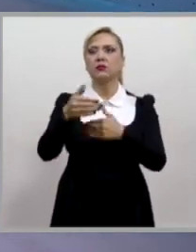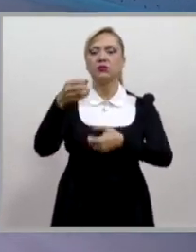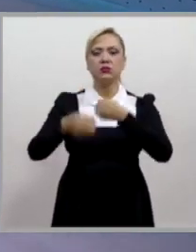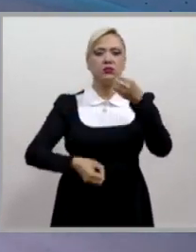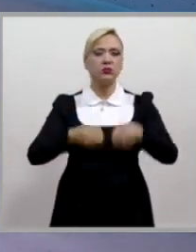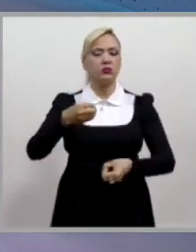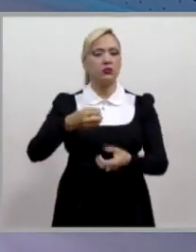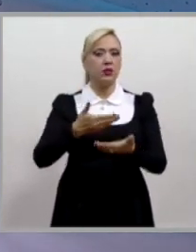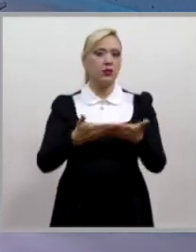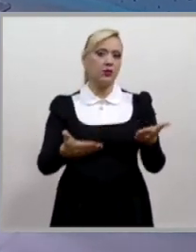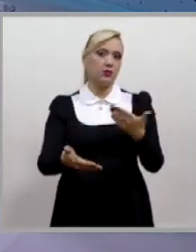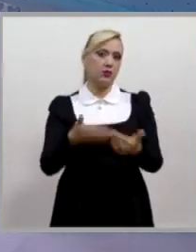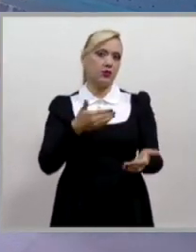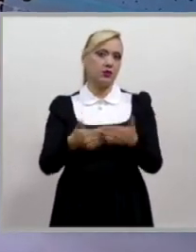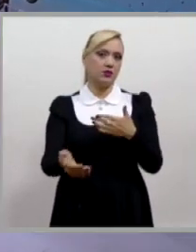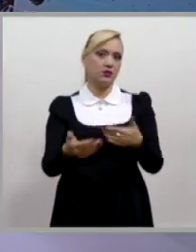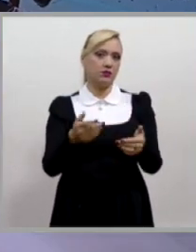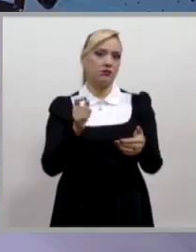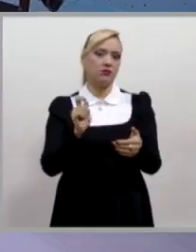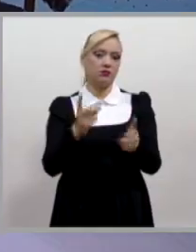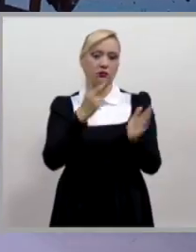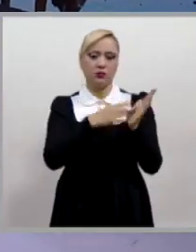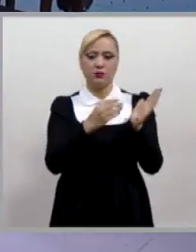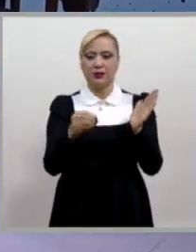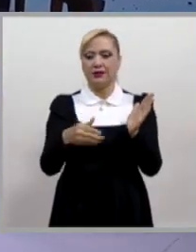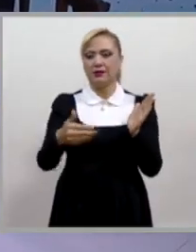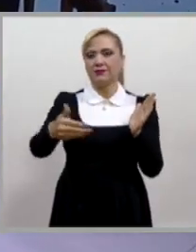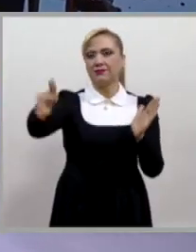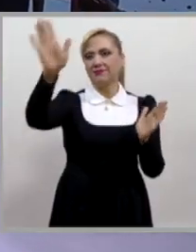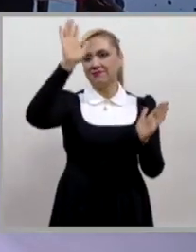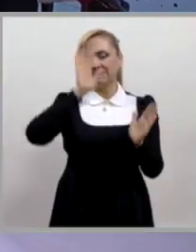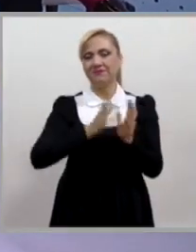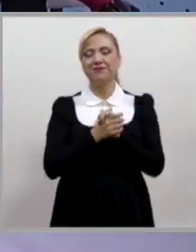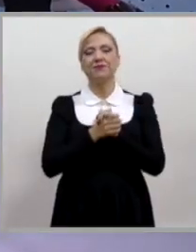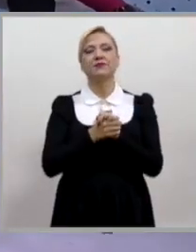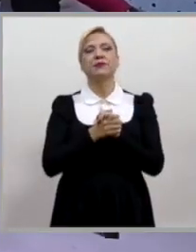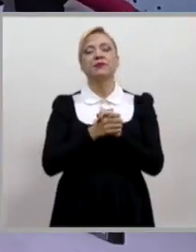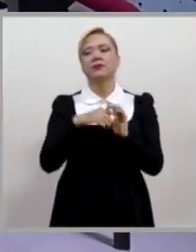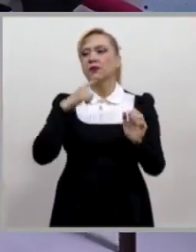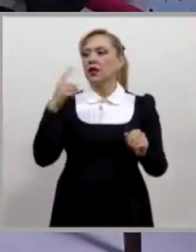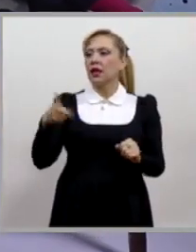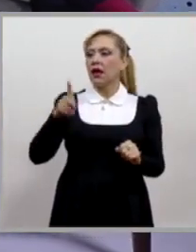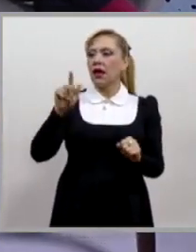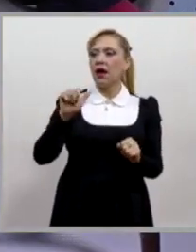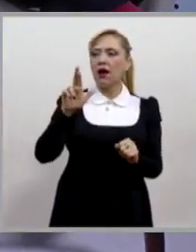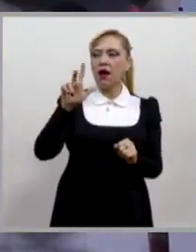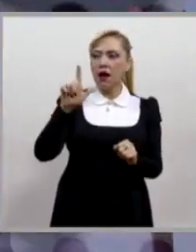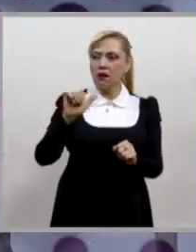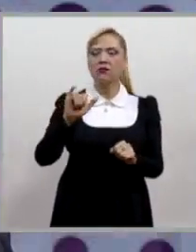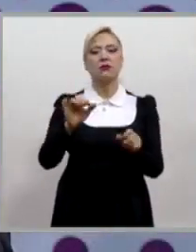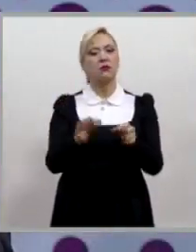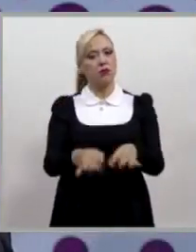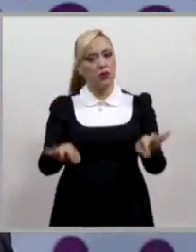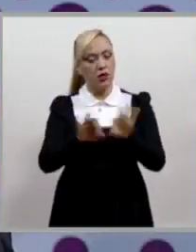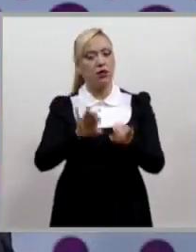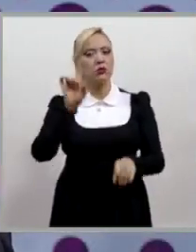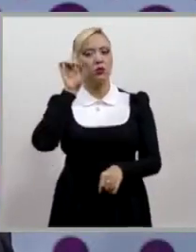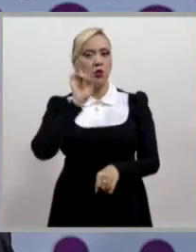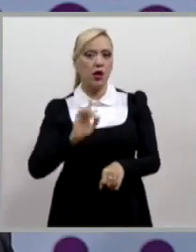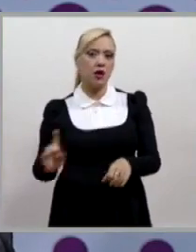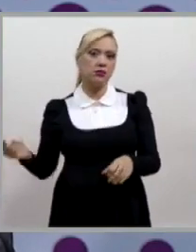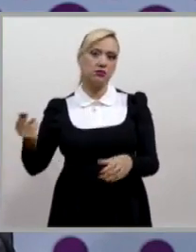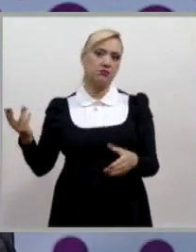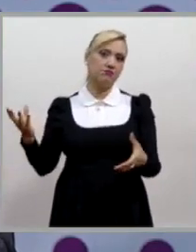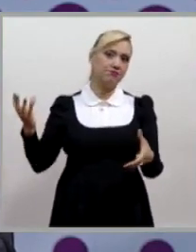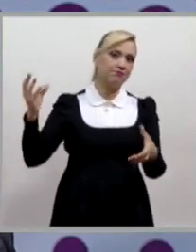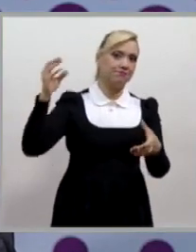David, retomar la conversación contigo. Ya nos dio su opinión, Carla, sobre la importancia, el papel que tienen las mujeres en los poderes